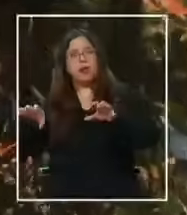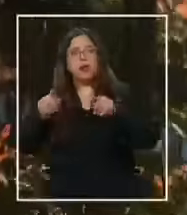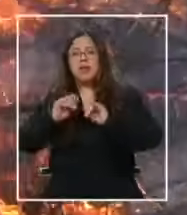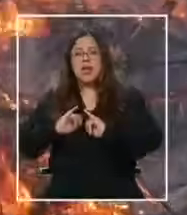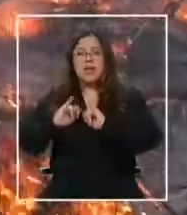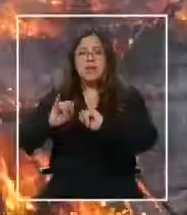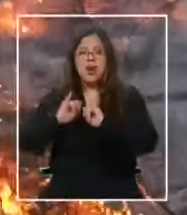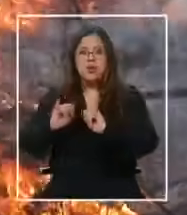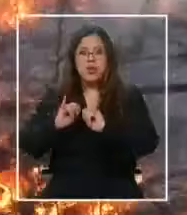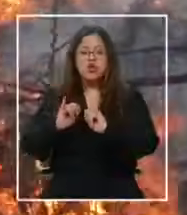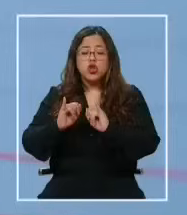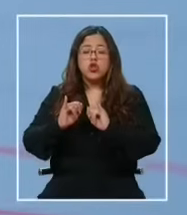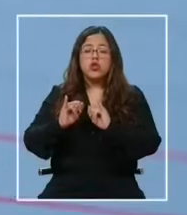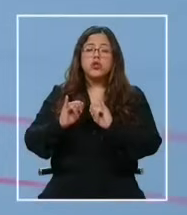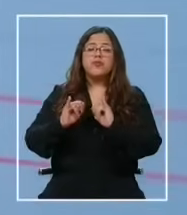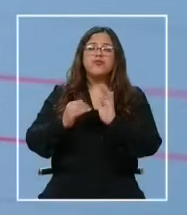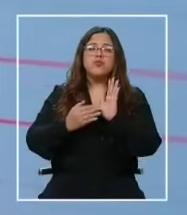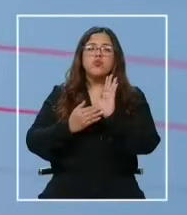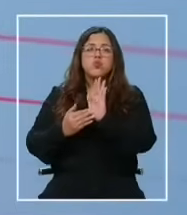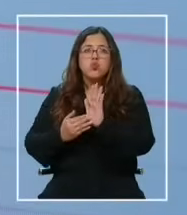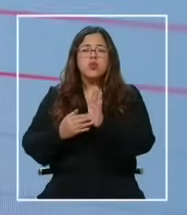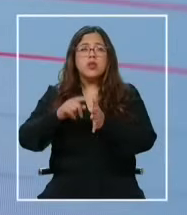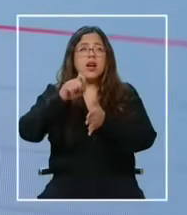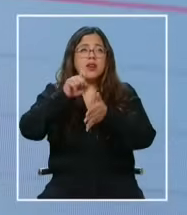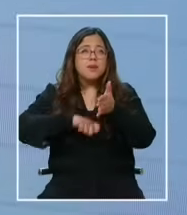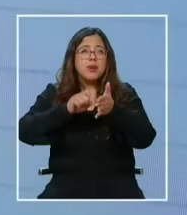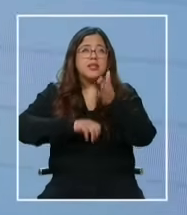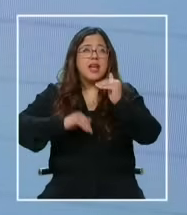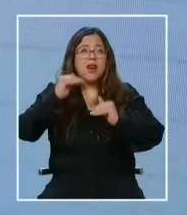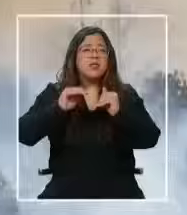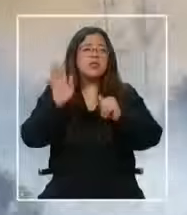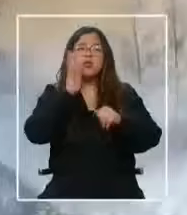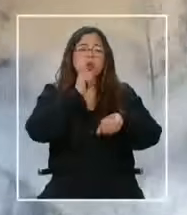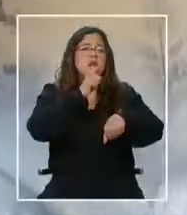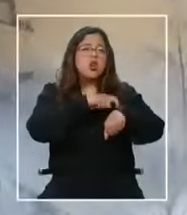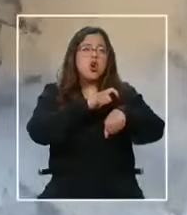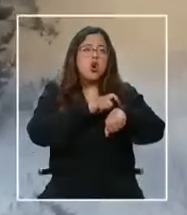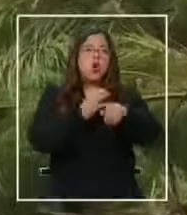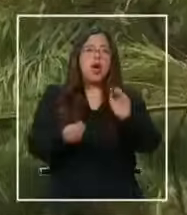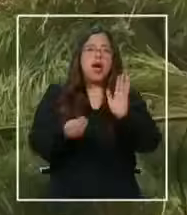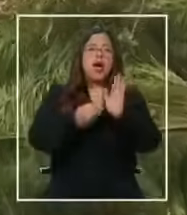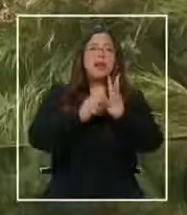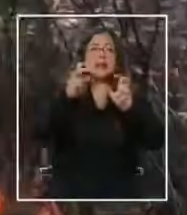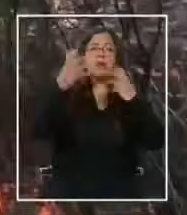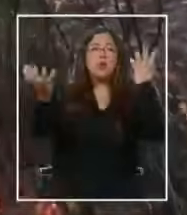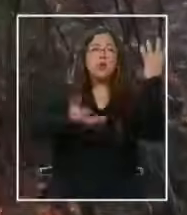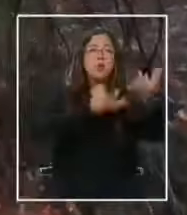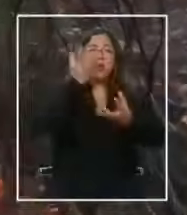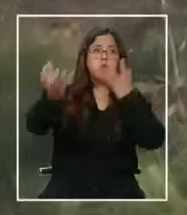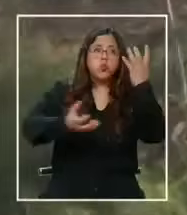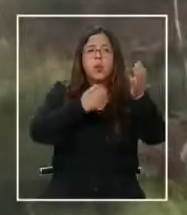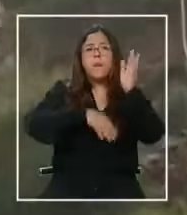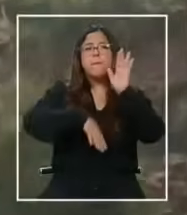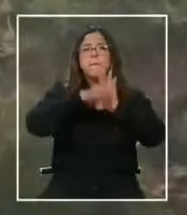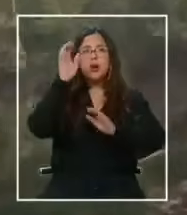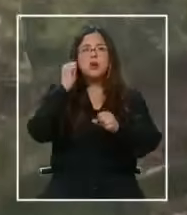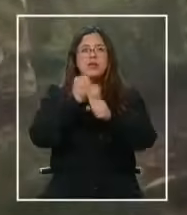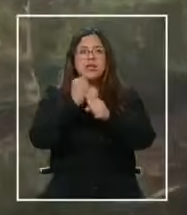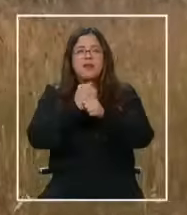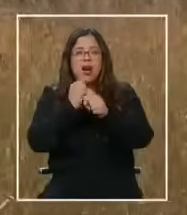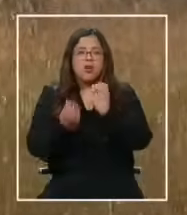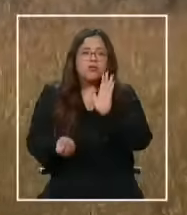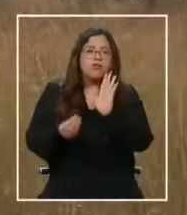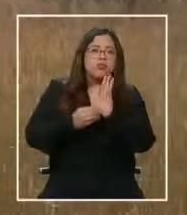información que recogimos muestra que hay meses donde no tienen horas extras y los periodos de incendios donde generan mayores trabajo